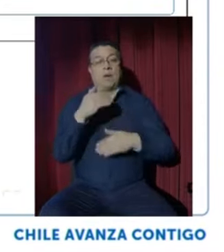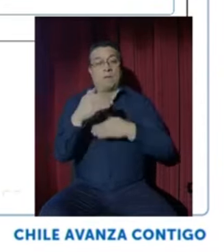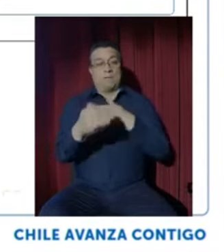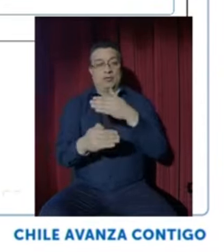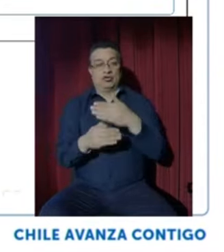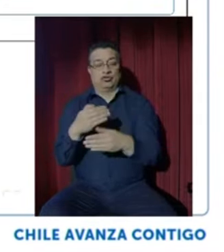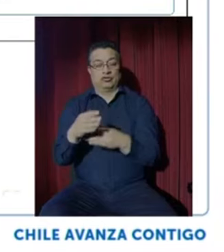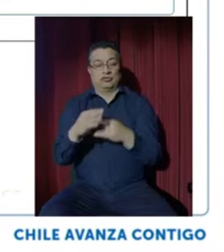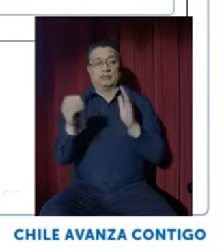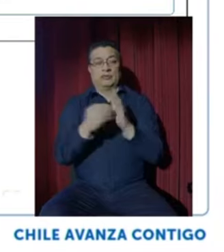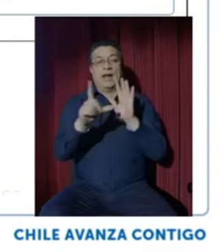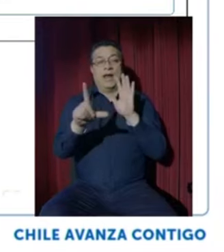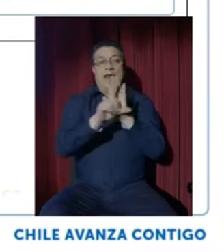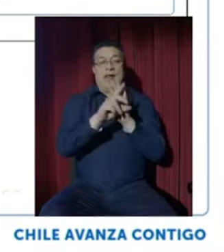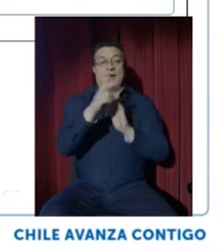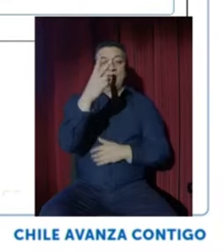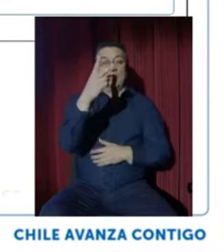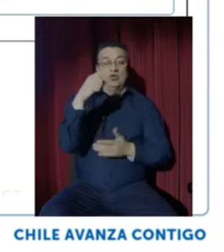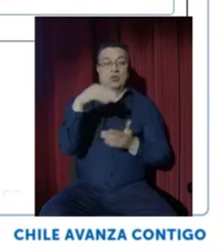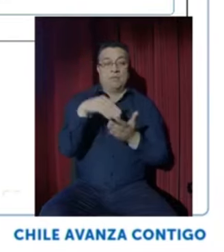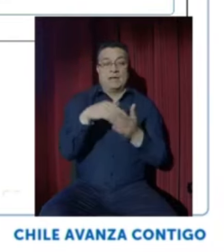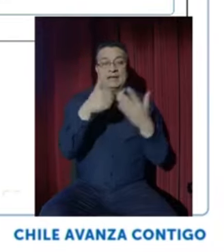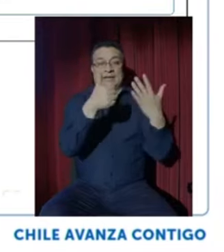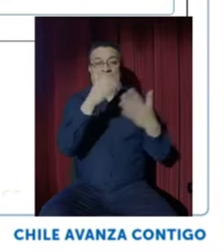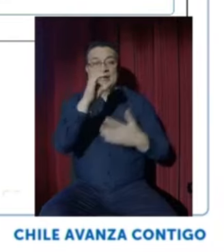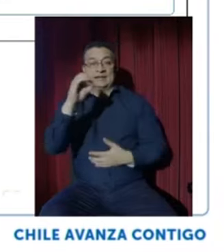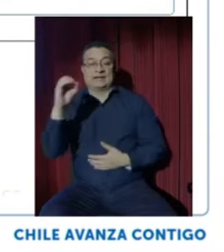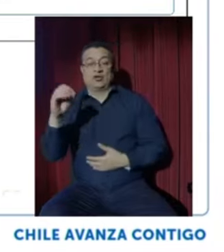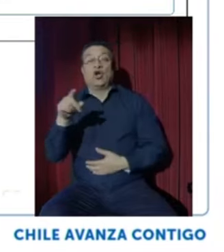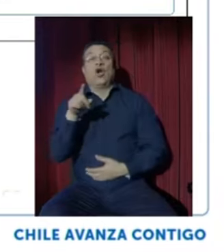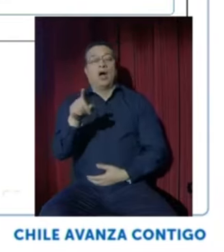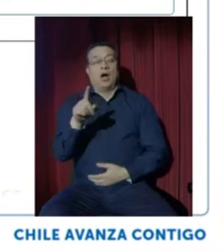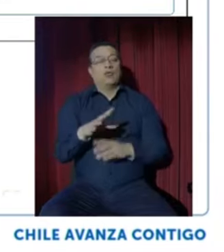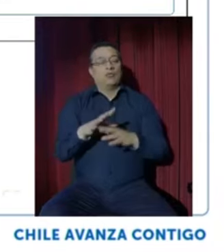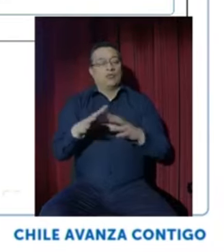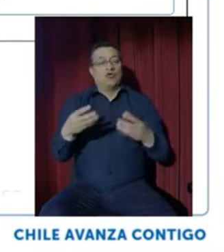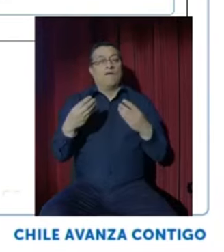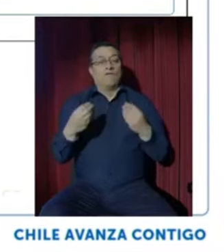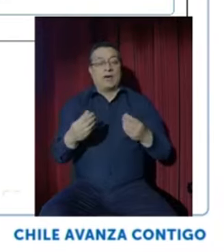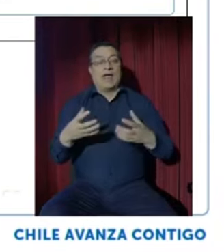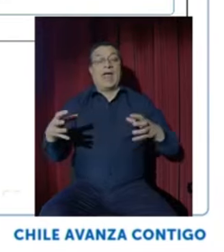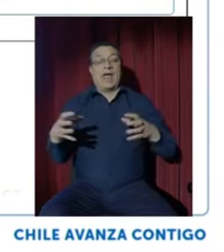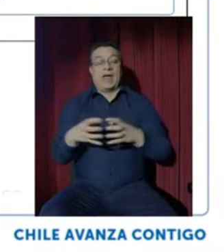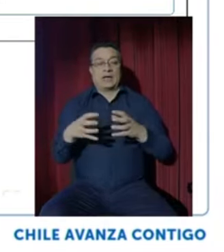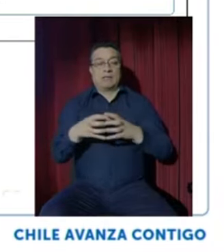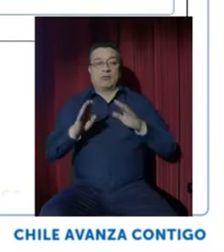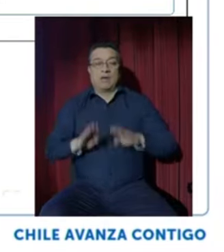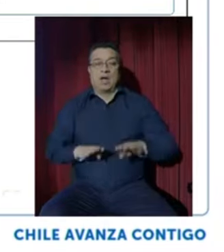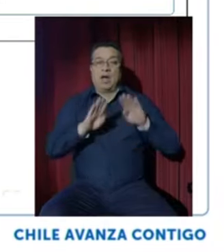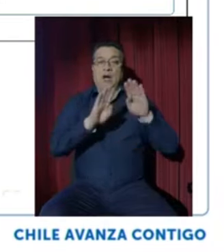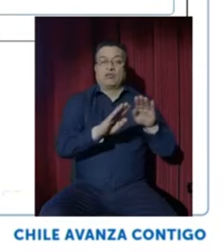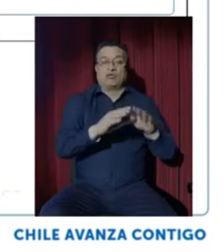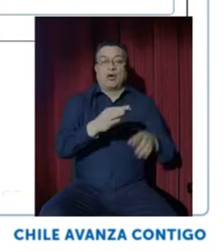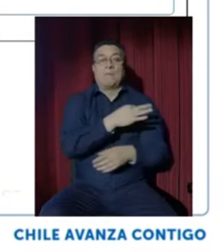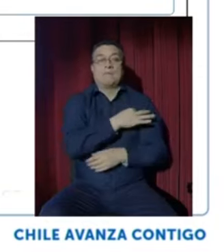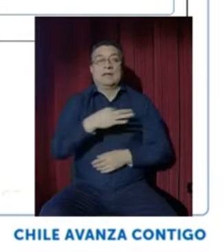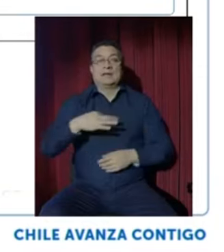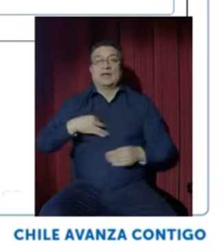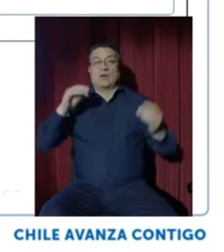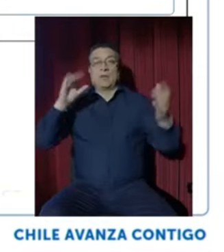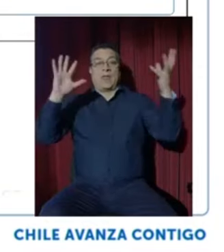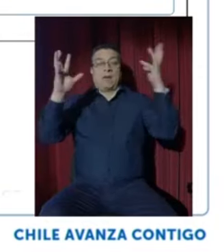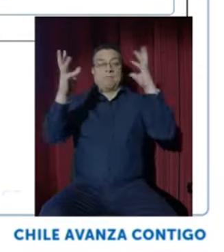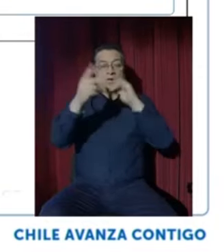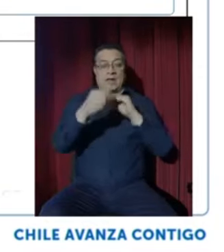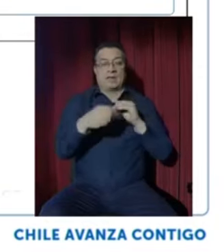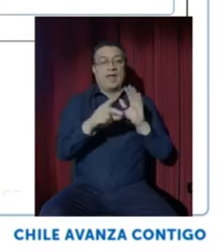de implementación de la ley 21600 que ahí hay un tremendo equipo de gestión que está apoyando al Ministerio de medio ambiente en los